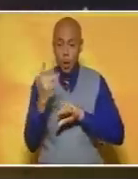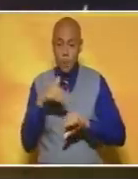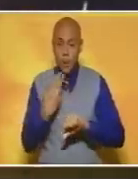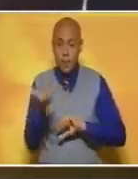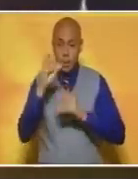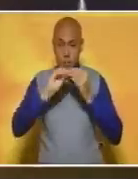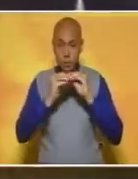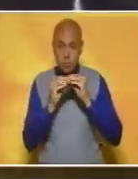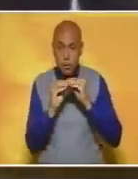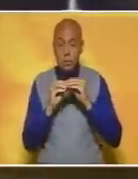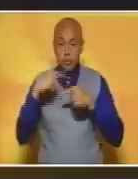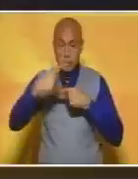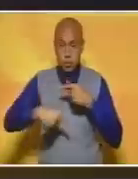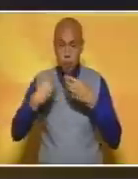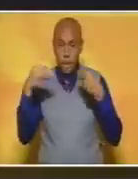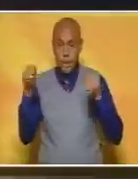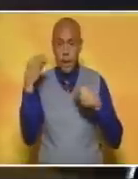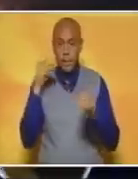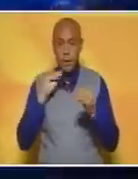para fabricar polímeros.